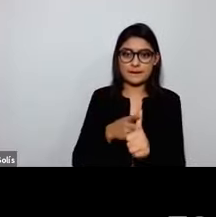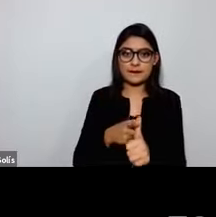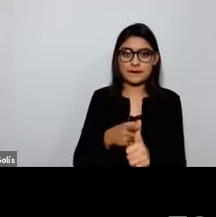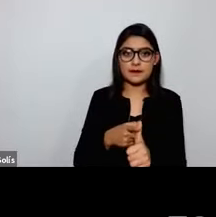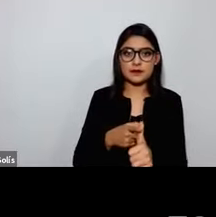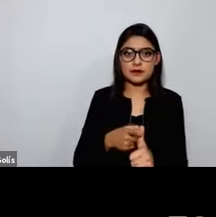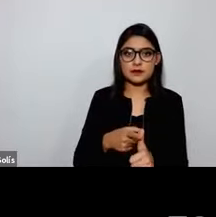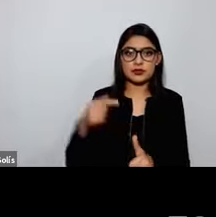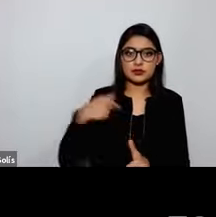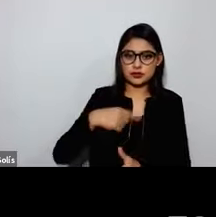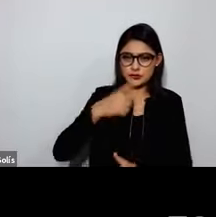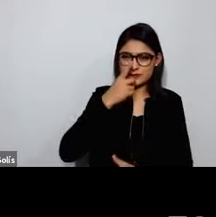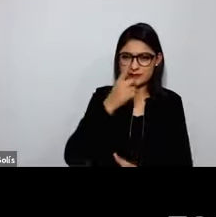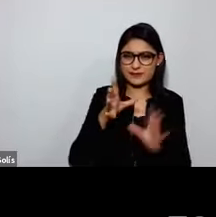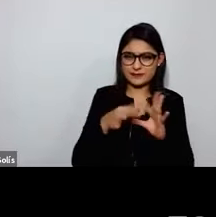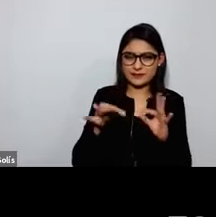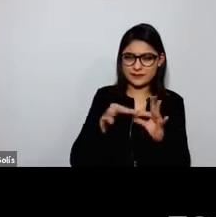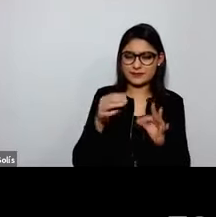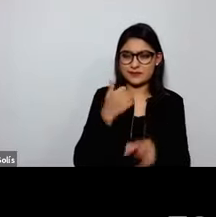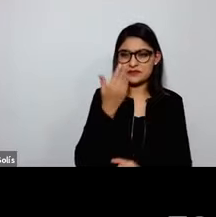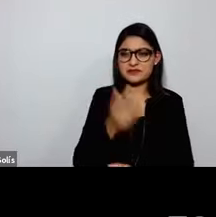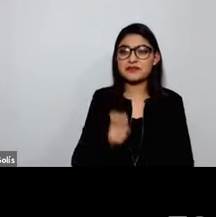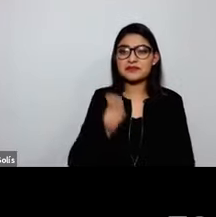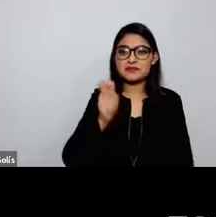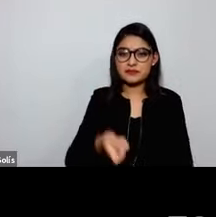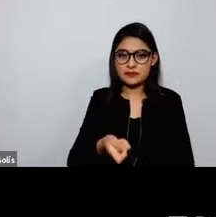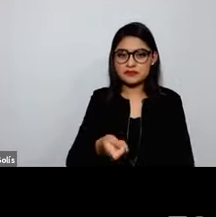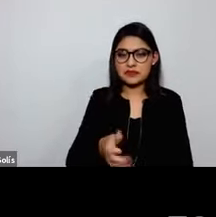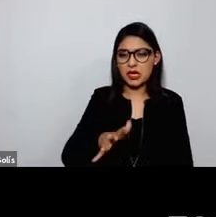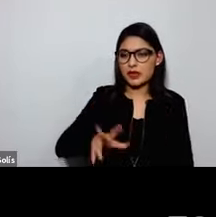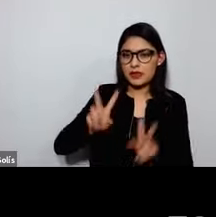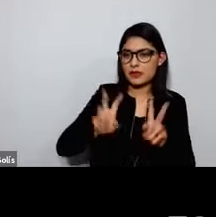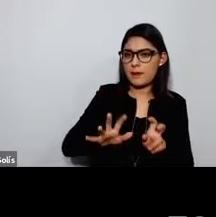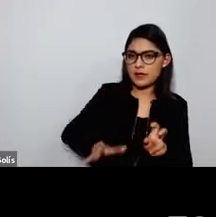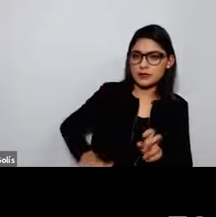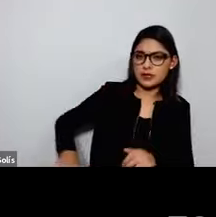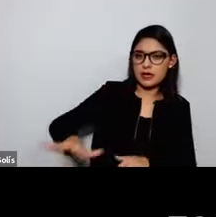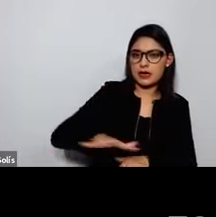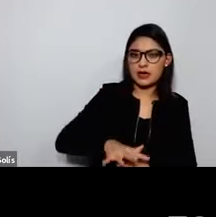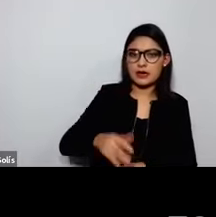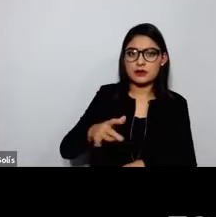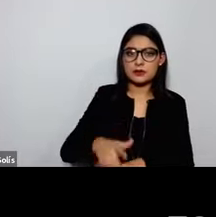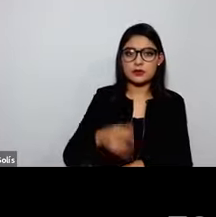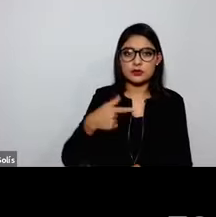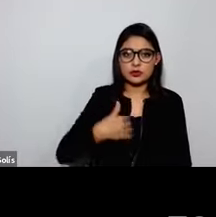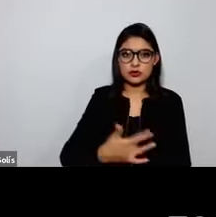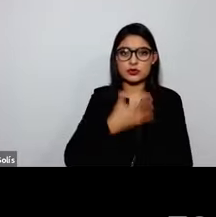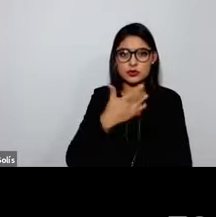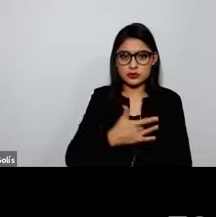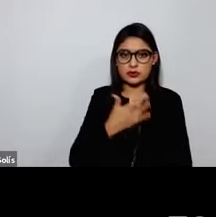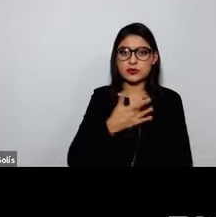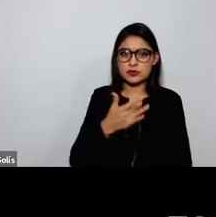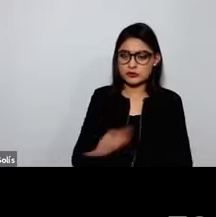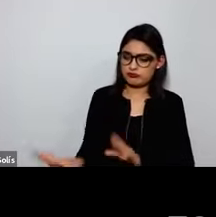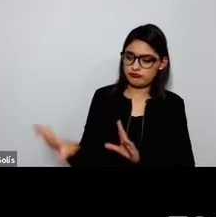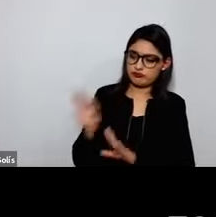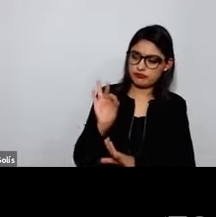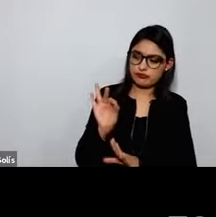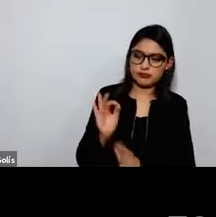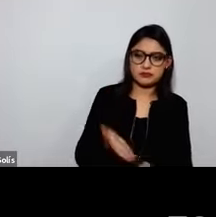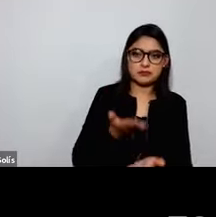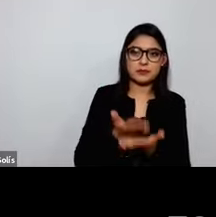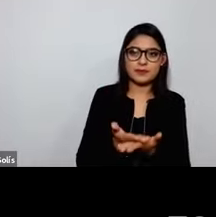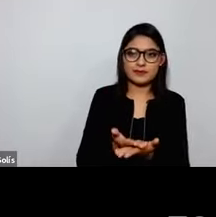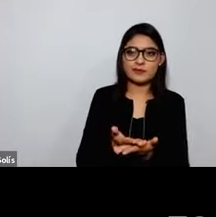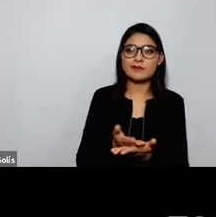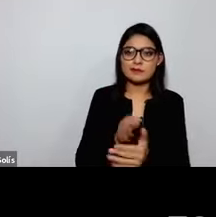fase, decía yo, voy a hacer algunas consideraciones generales porque me parece pertinente traerlas a colación.